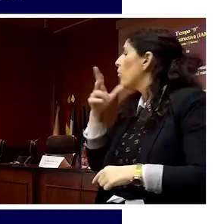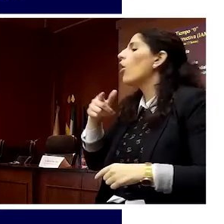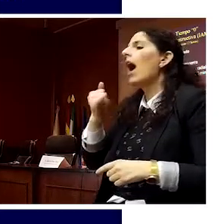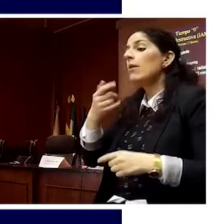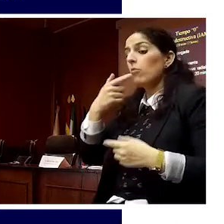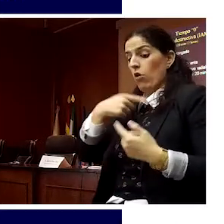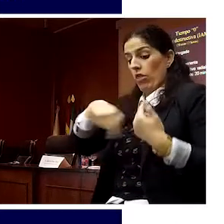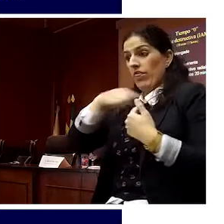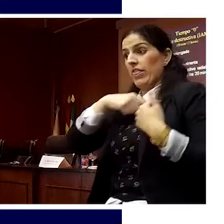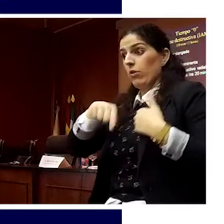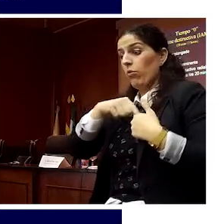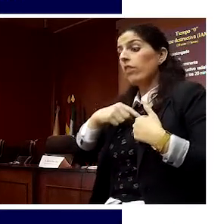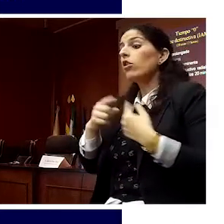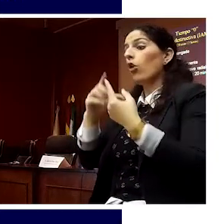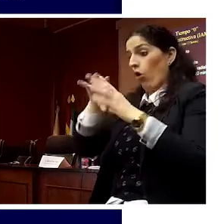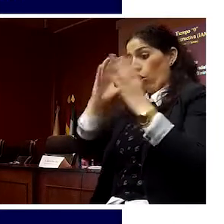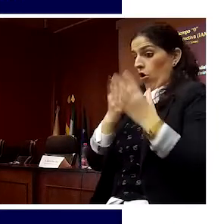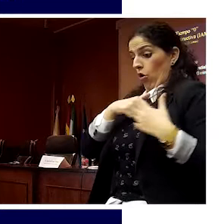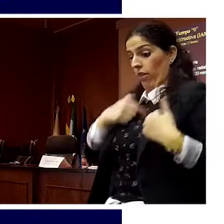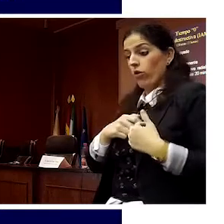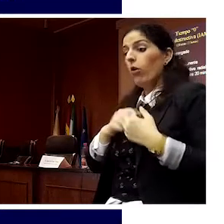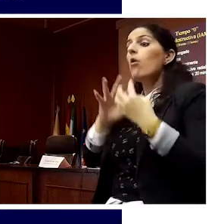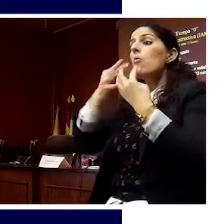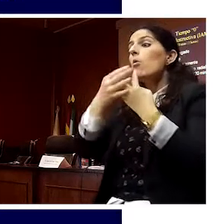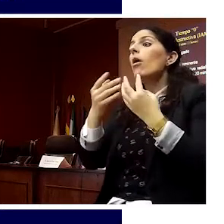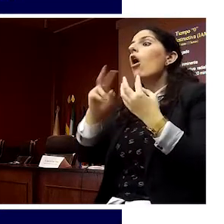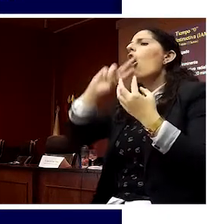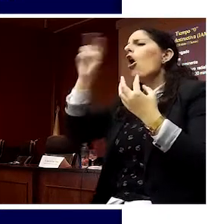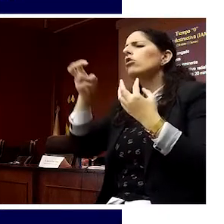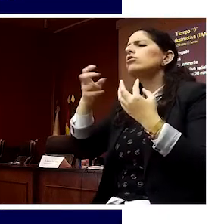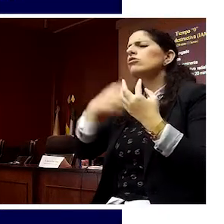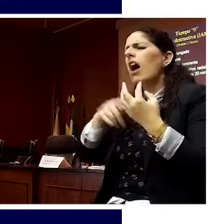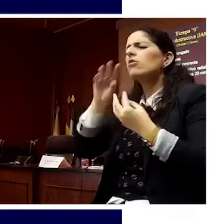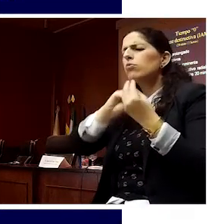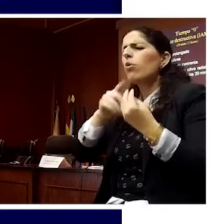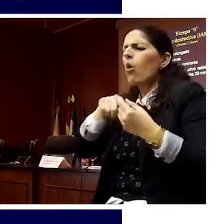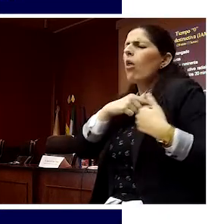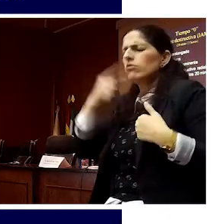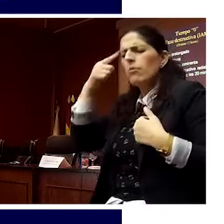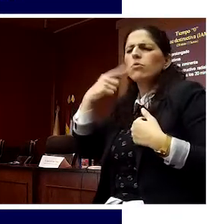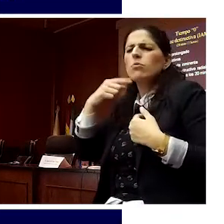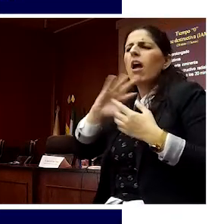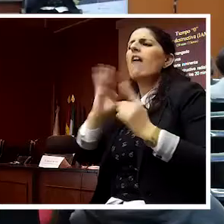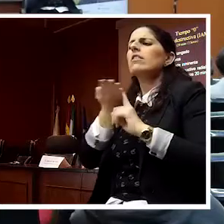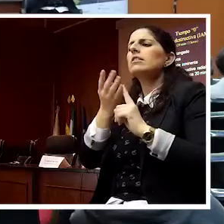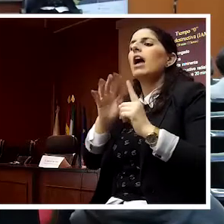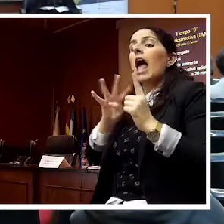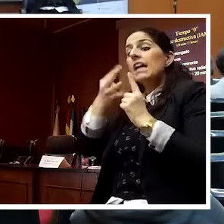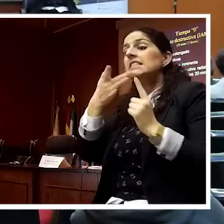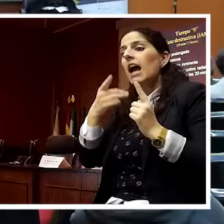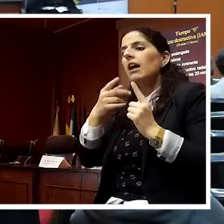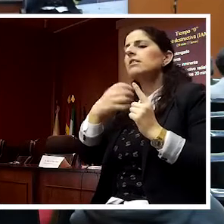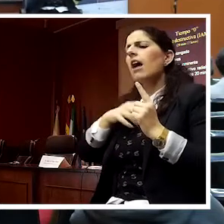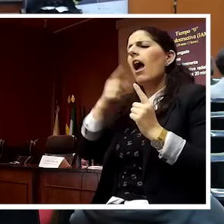colateral desde otros territorios del árbol coronario, regando, digamos, el